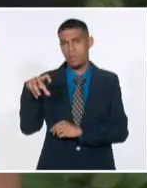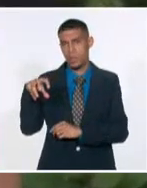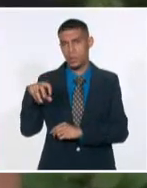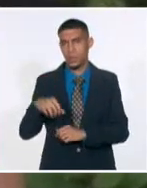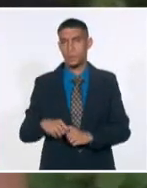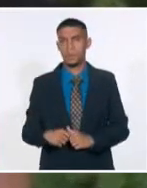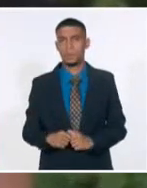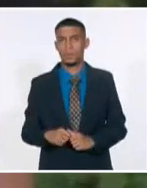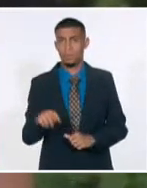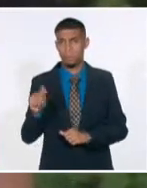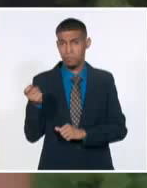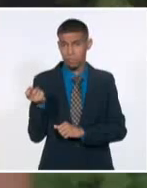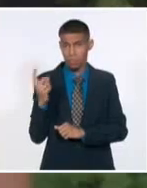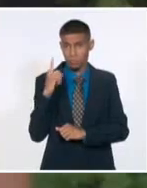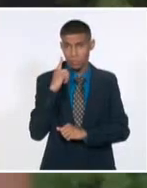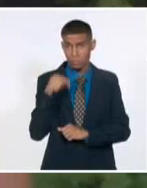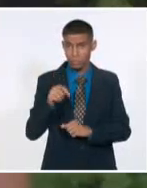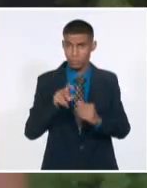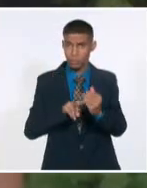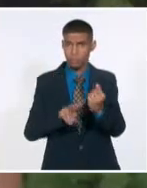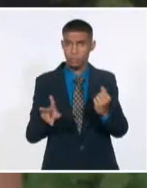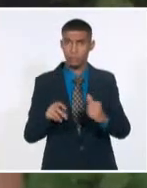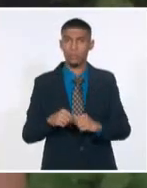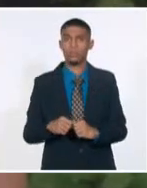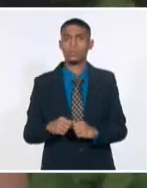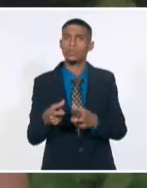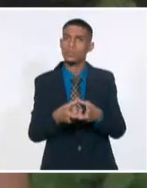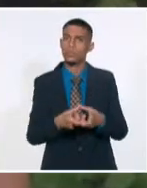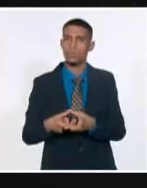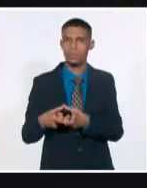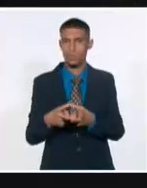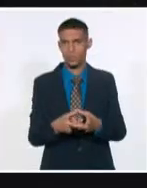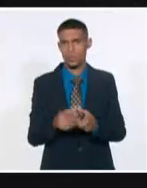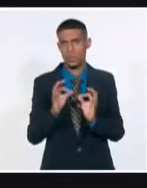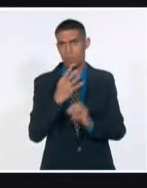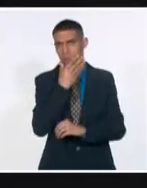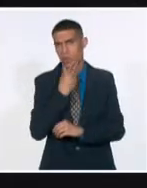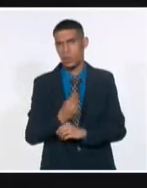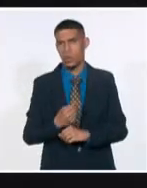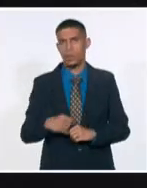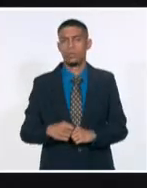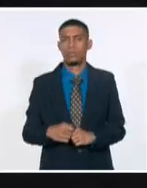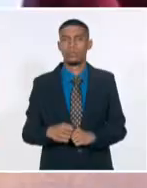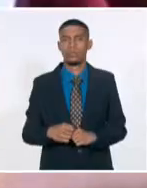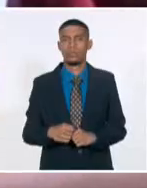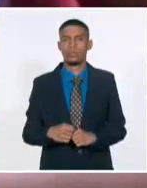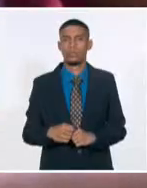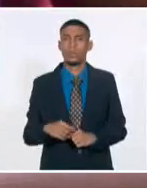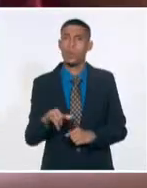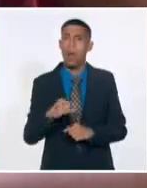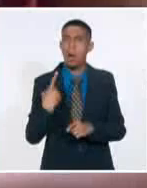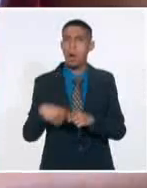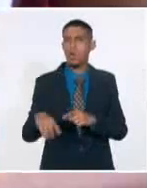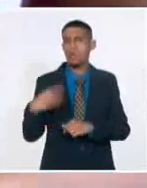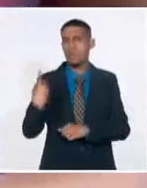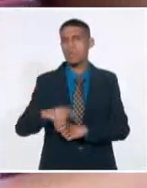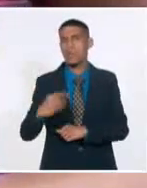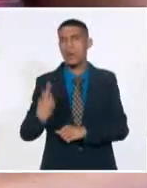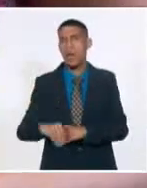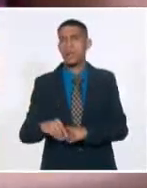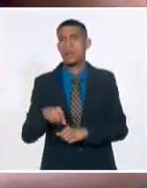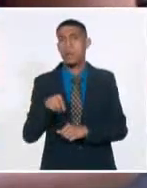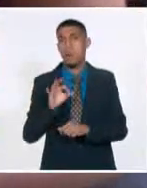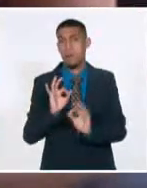La radio en nuestra provincia y la asociación Hermanos Saiz en conjunto. Tendremos igualmente el ejercicio práctico del evento, que